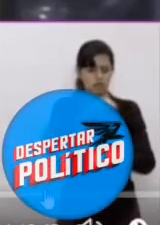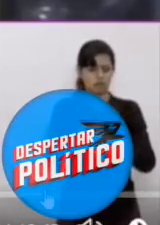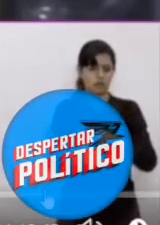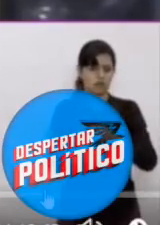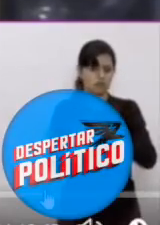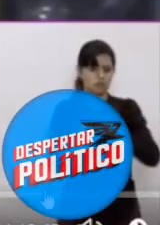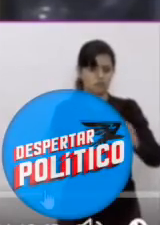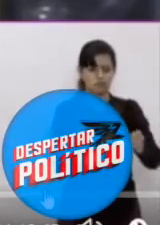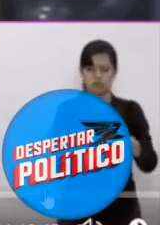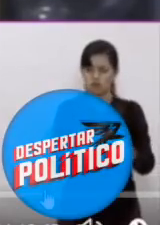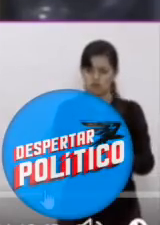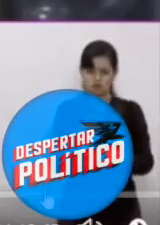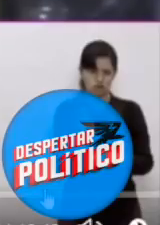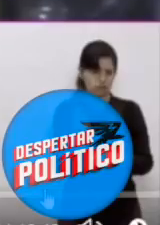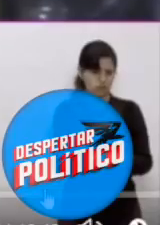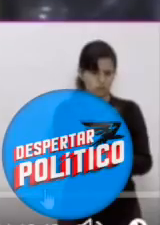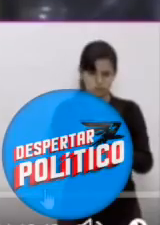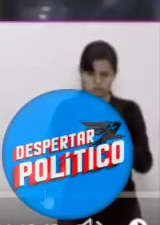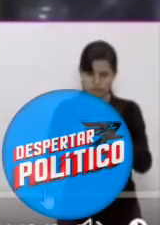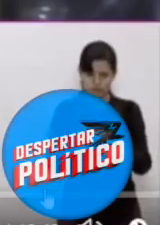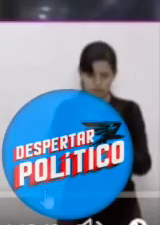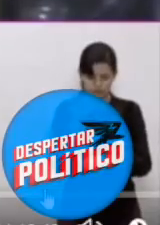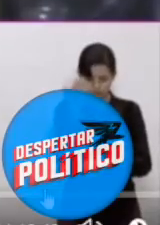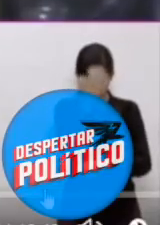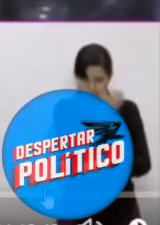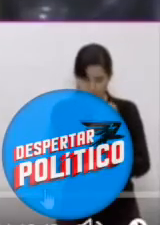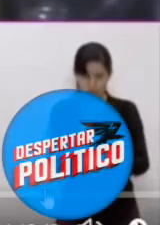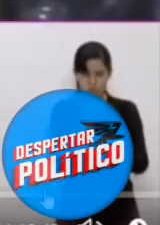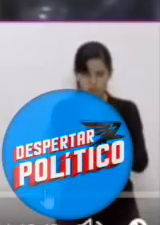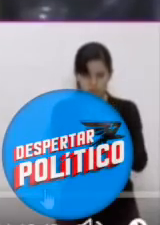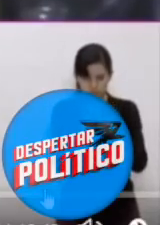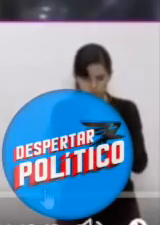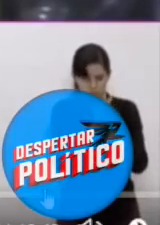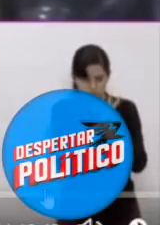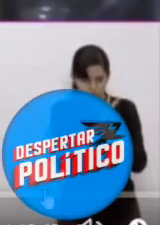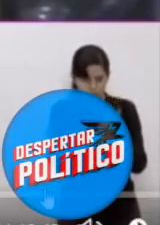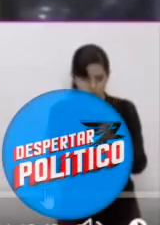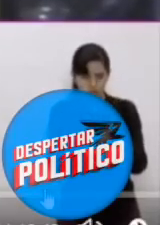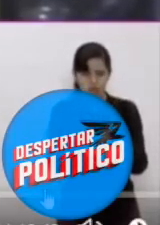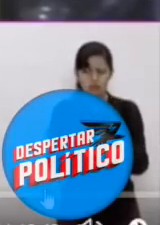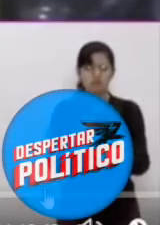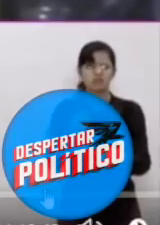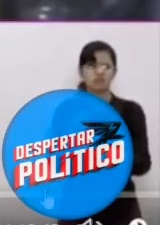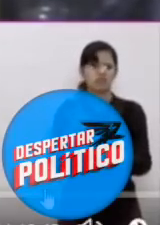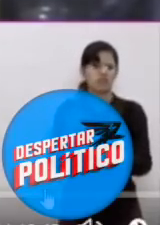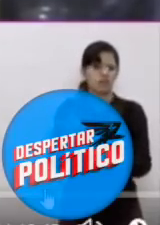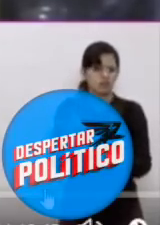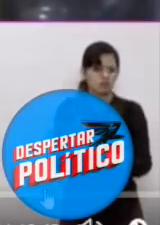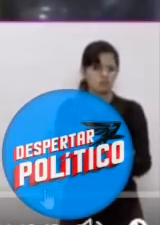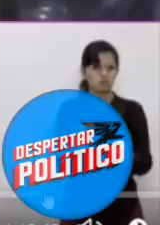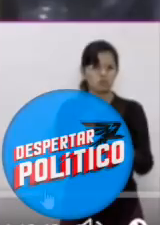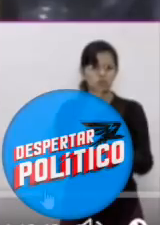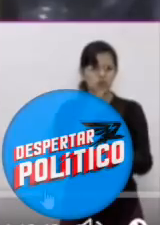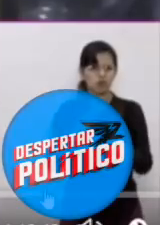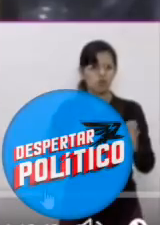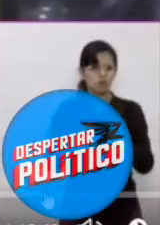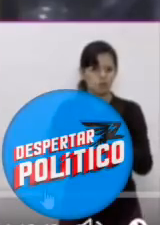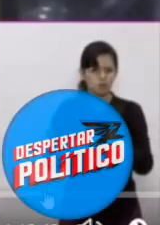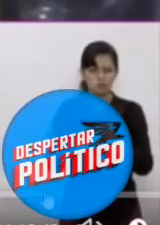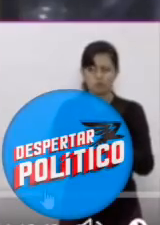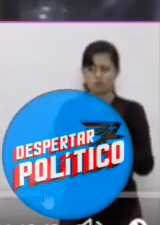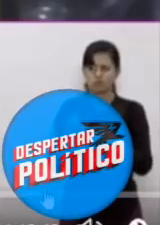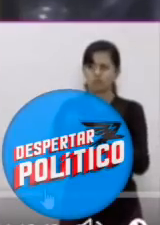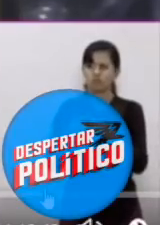tenemos que seguir fiscalizando tenemos que actuar a cada uno de los pesos y centavos que todos los partidos políticos he dicho